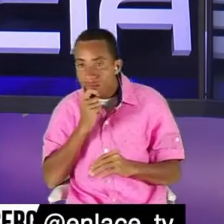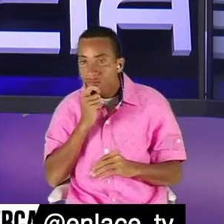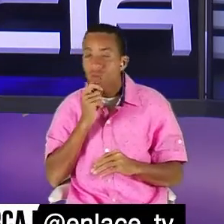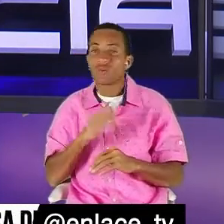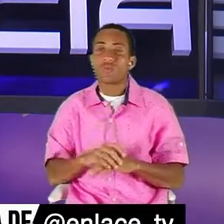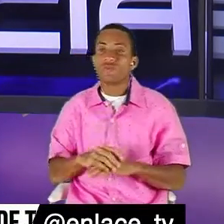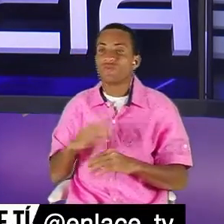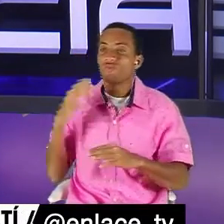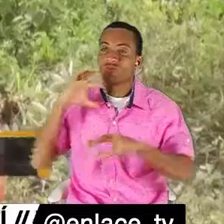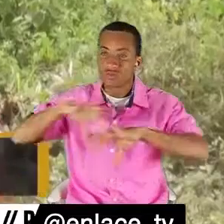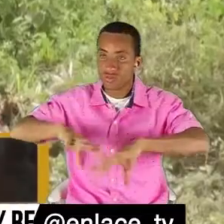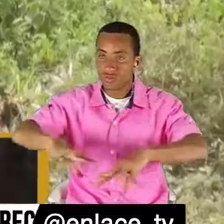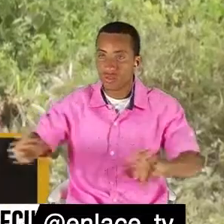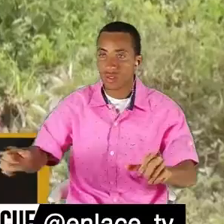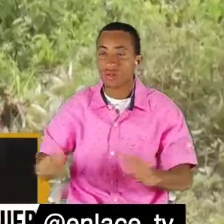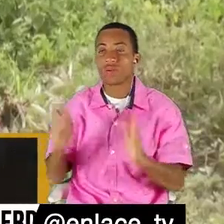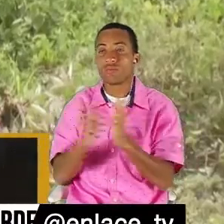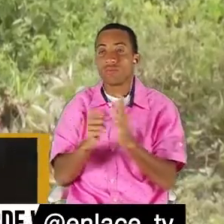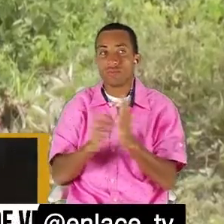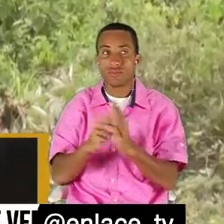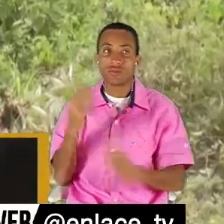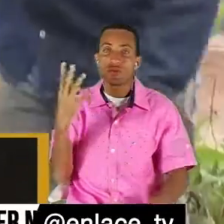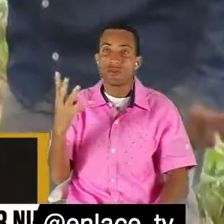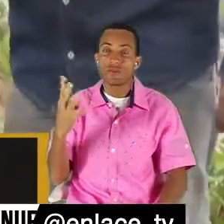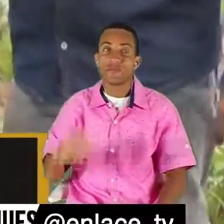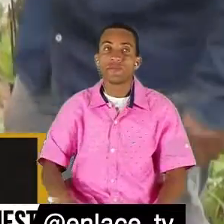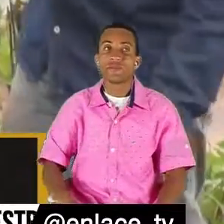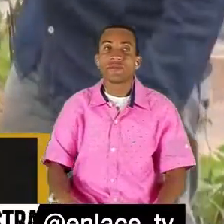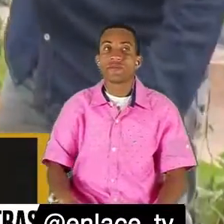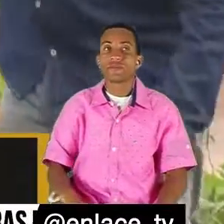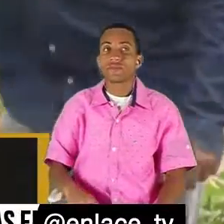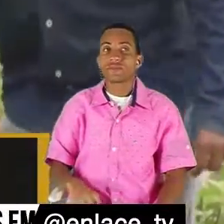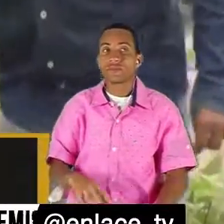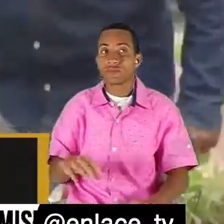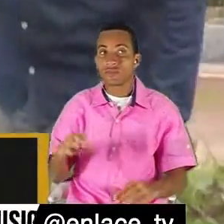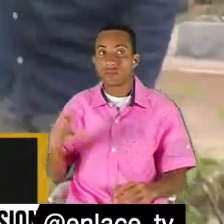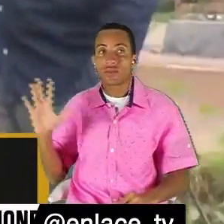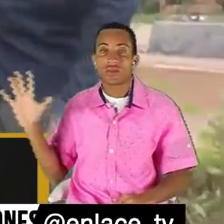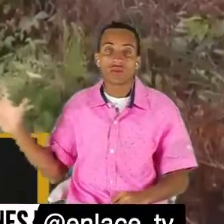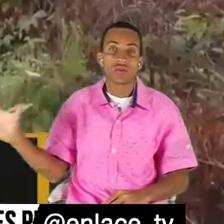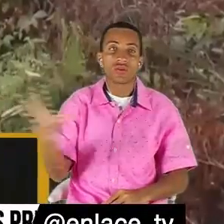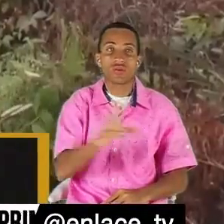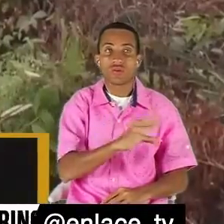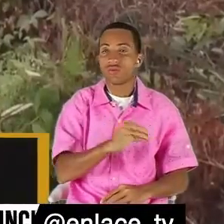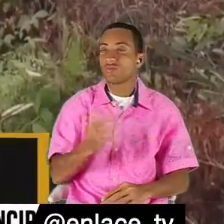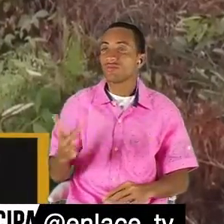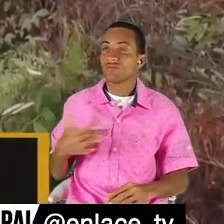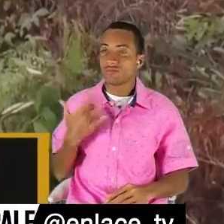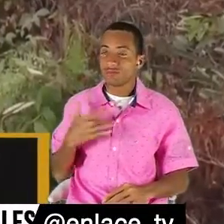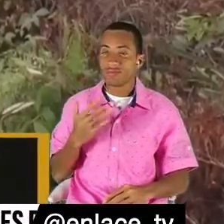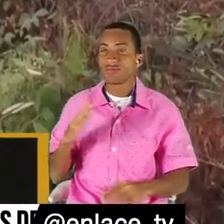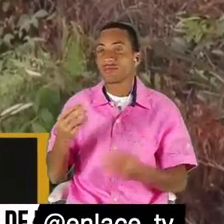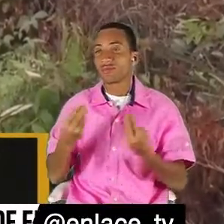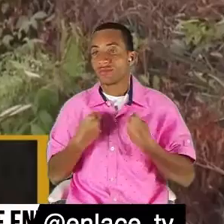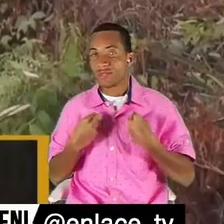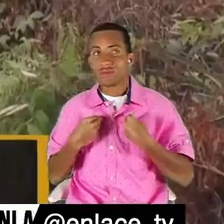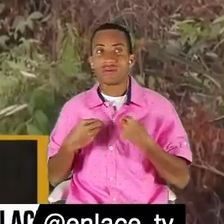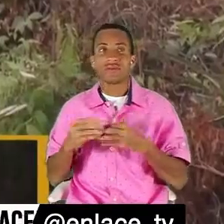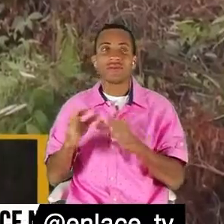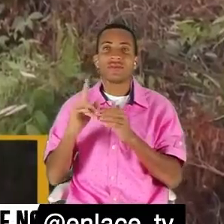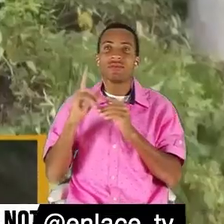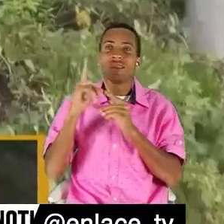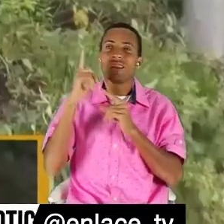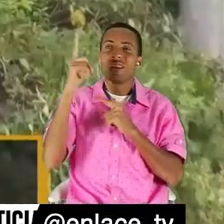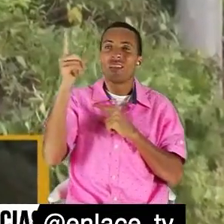sector. La verdad nos sentimos muy abandonados. Así se sienten los habitantes de esta zona que, aunque es lejana, pertenece a